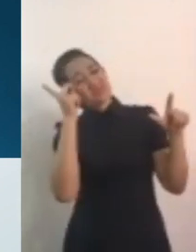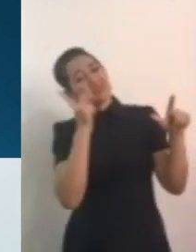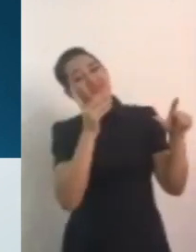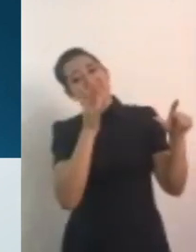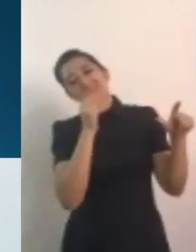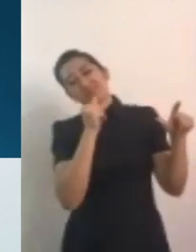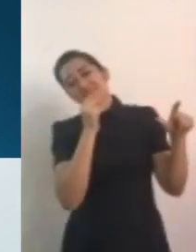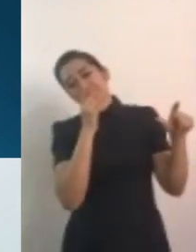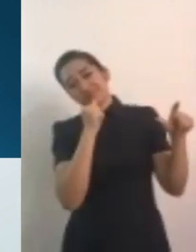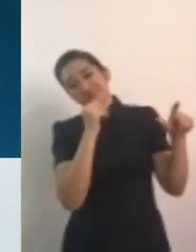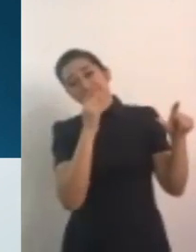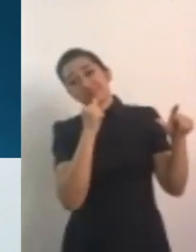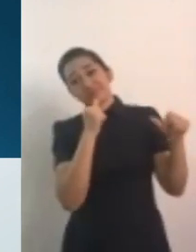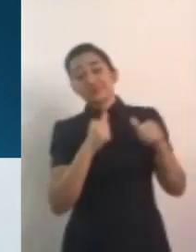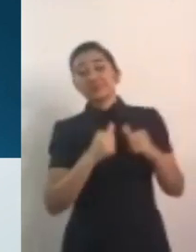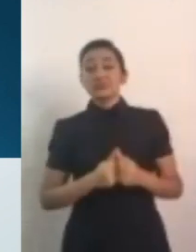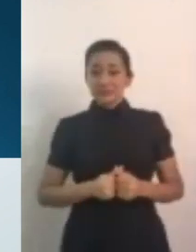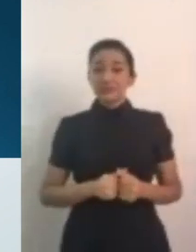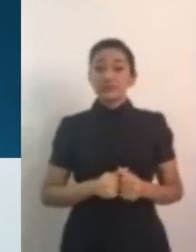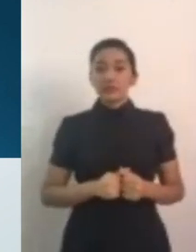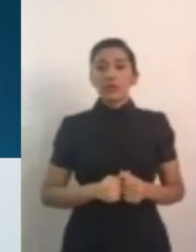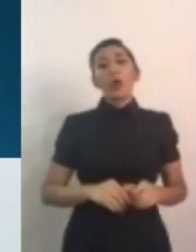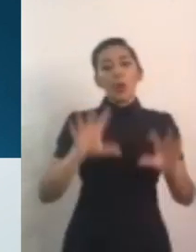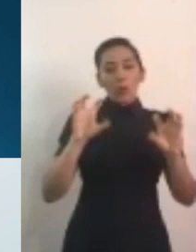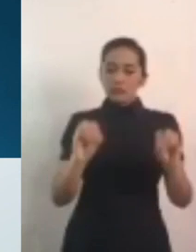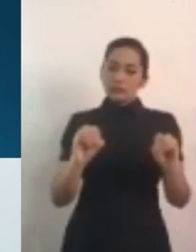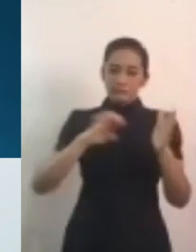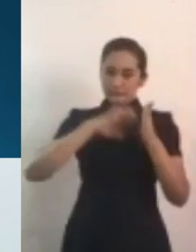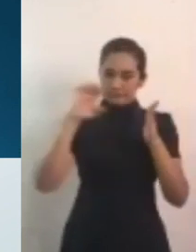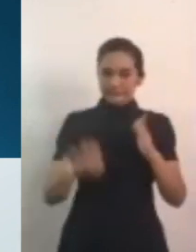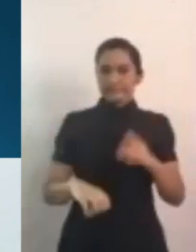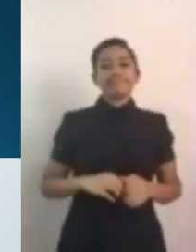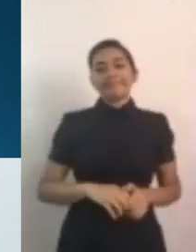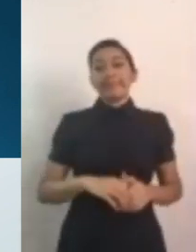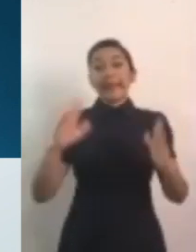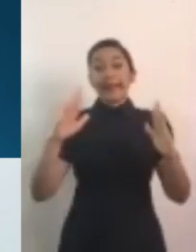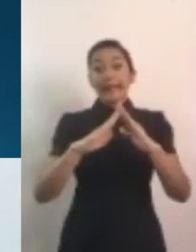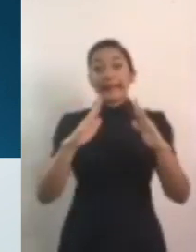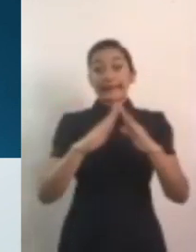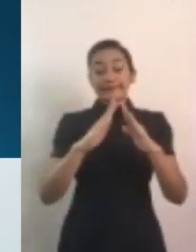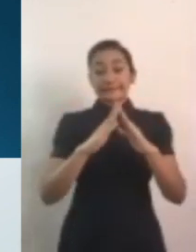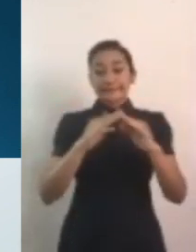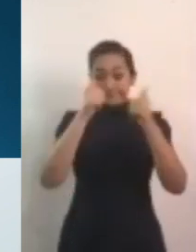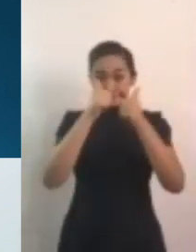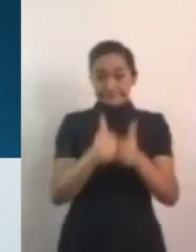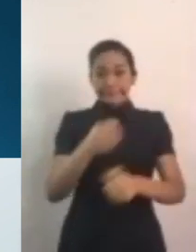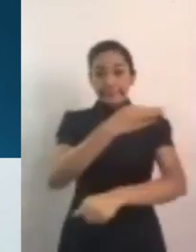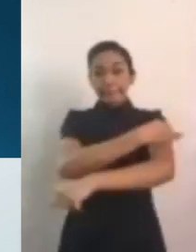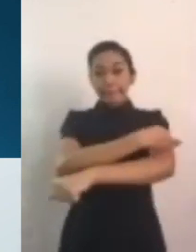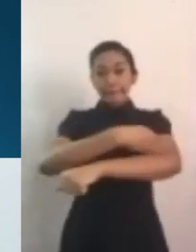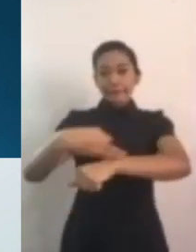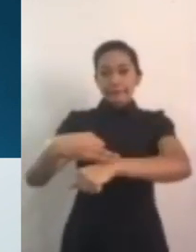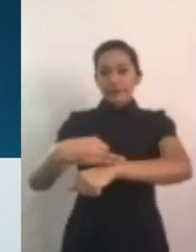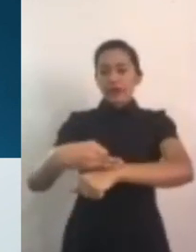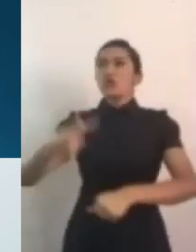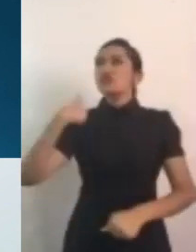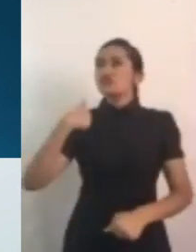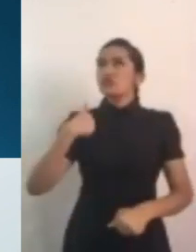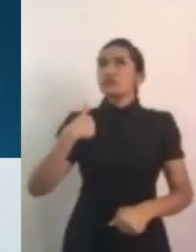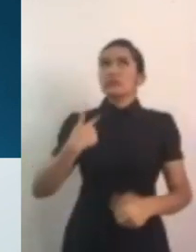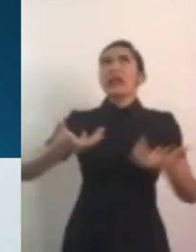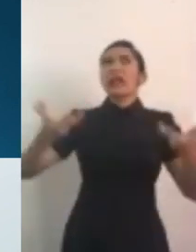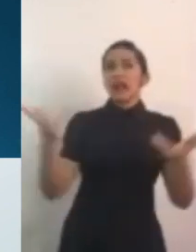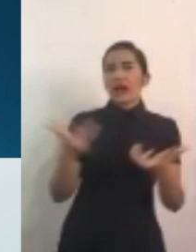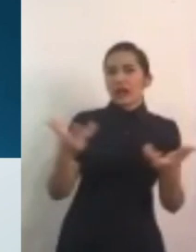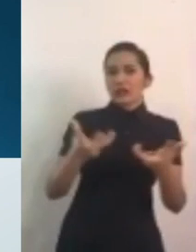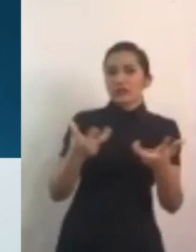constante de roles. ¿Cuál es mi papel en la familia en esto? Y entonces algunas discusiones se orientan